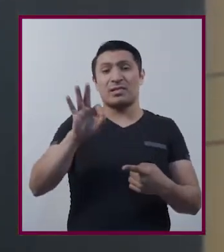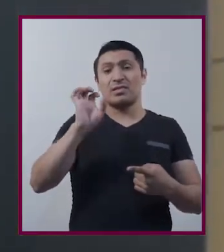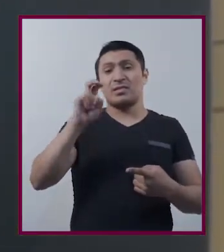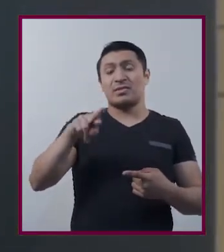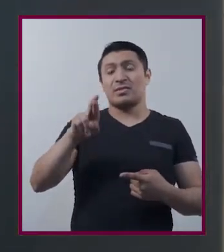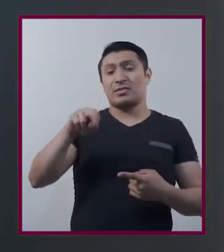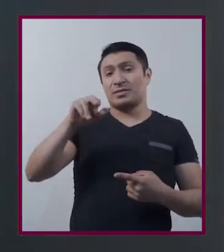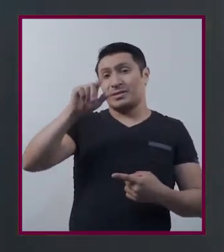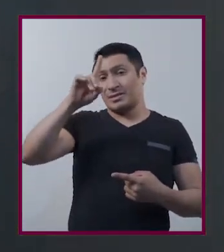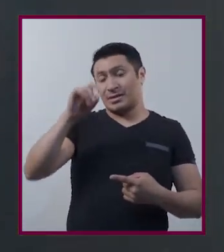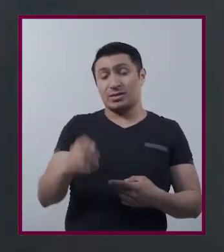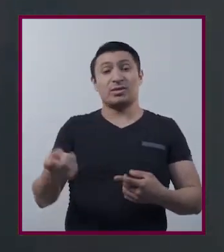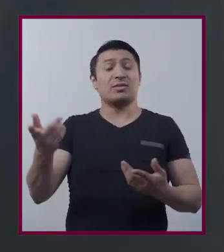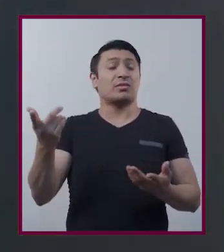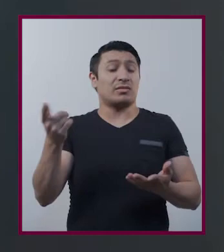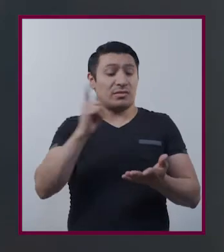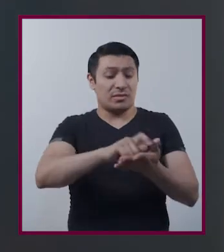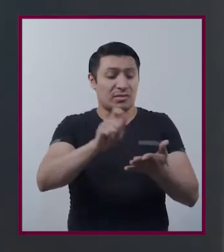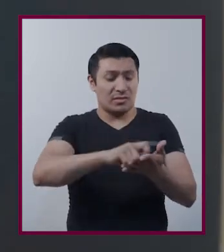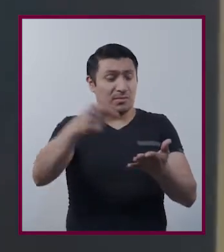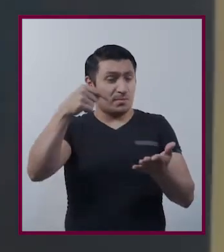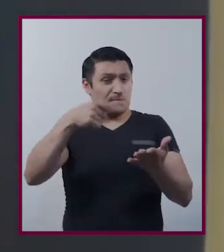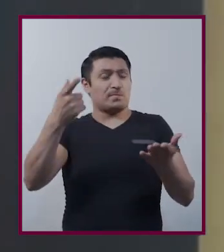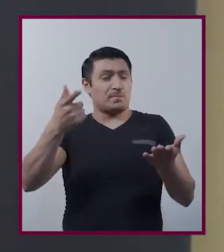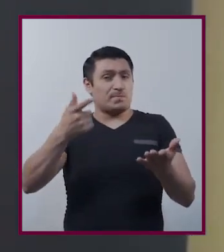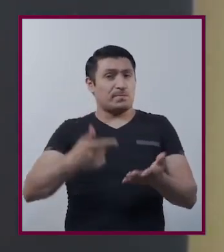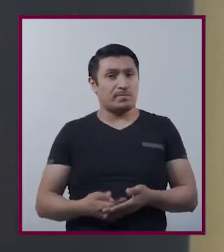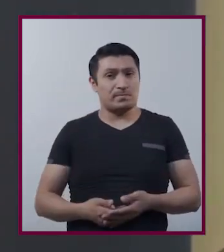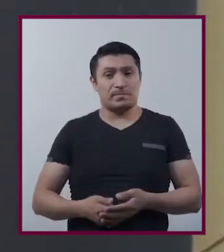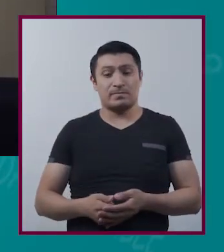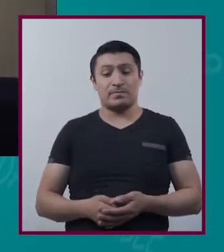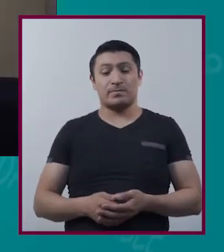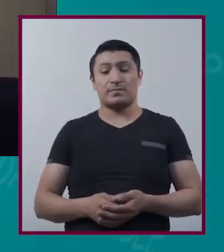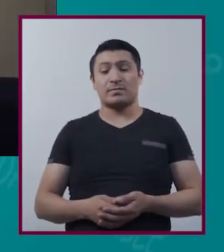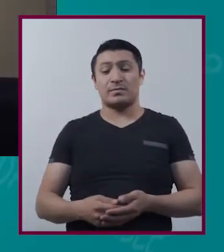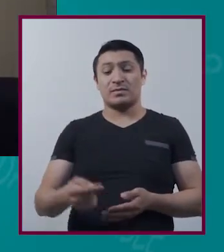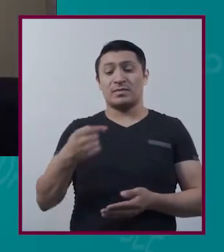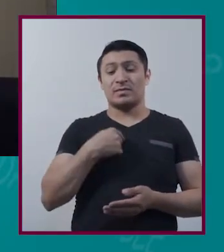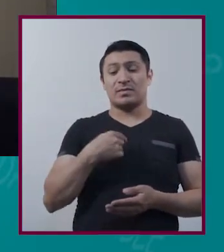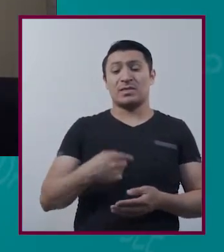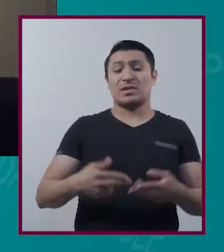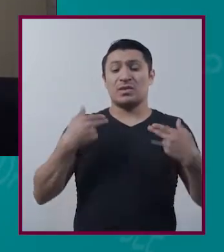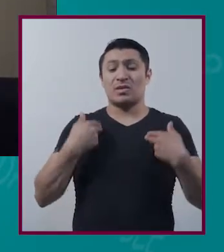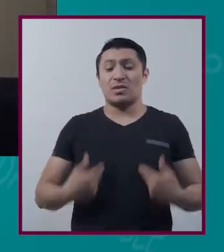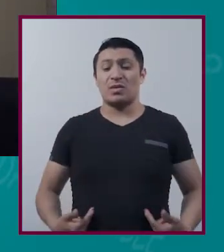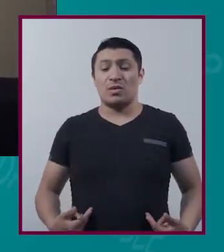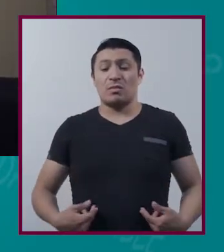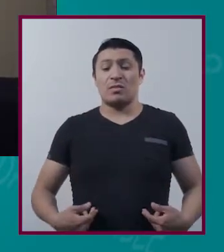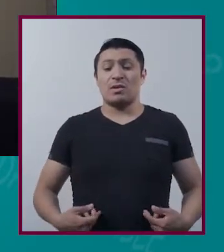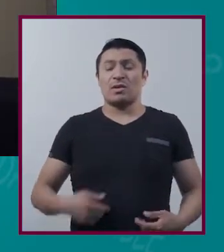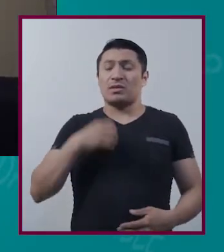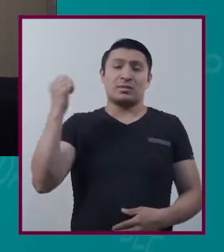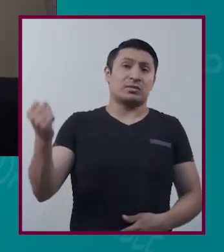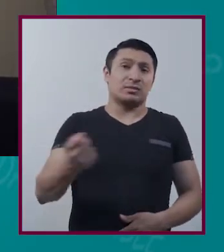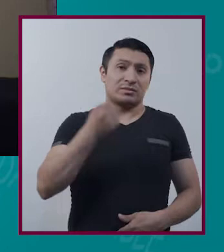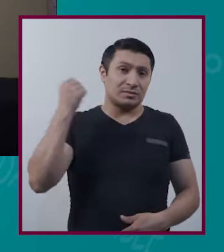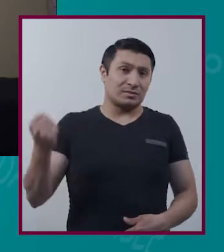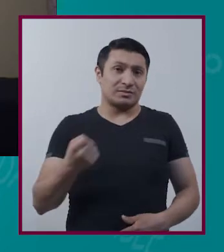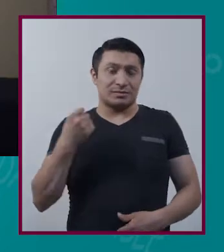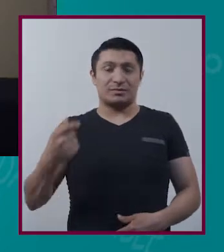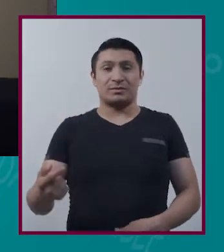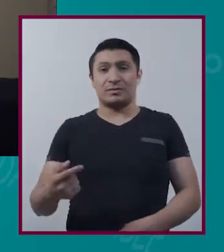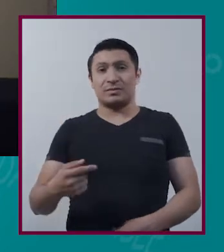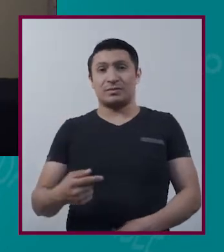pero ¿quién es Fernando Del Paso, el escritor de esta novela? Soy y he sido un ser humano